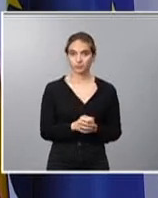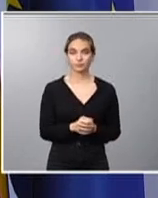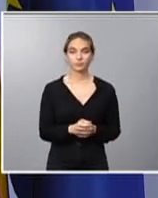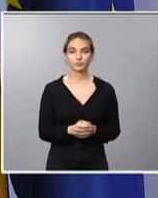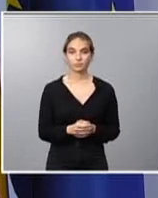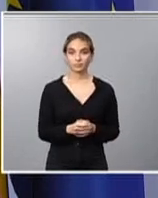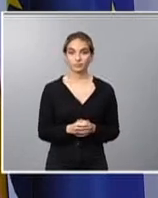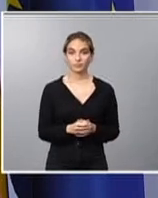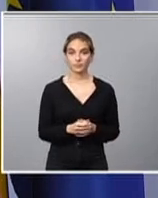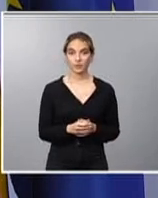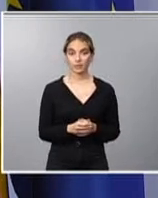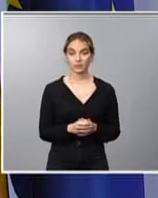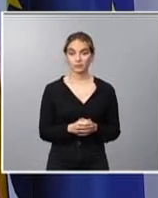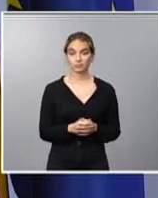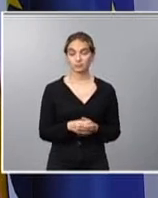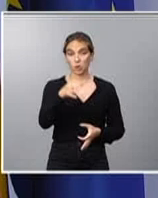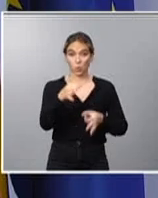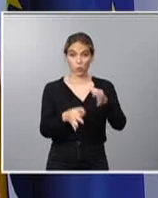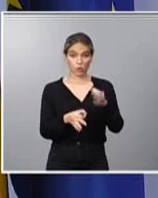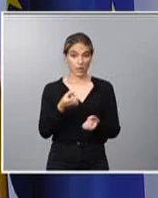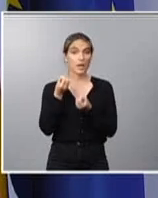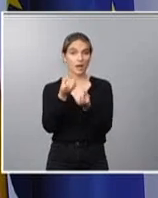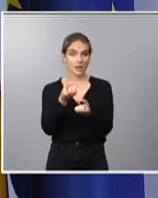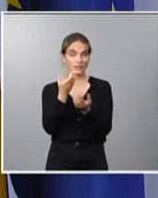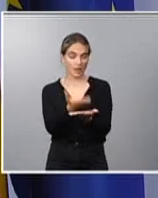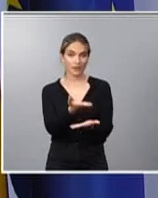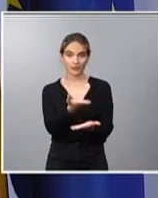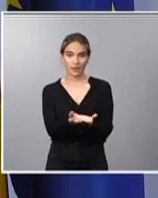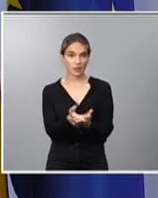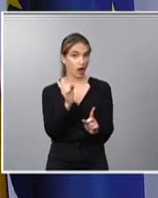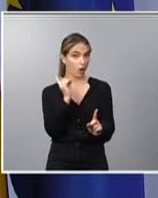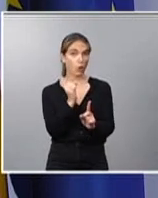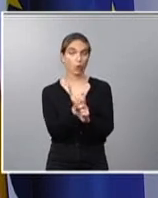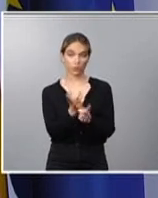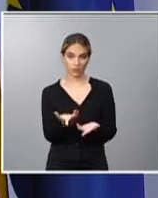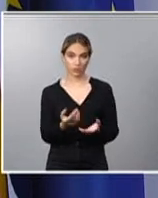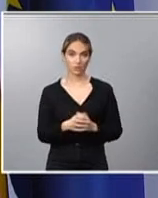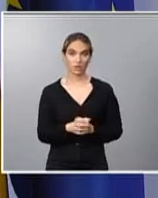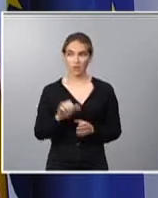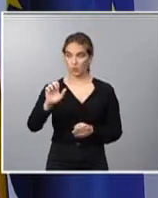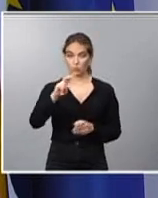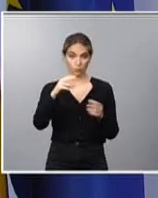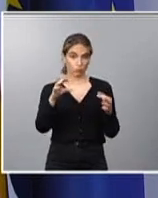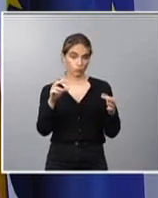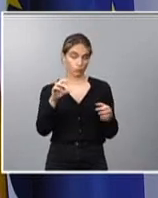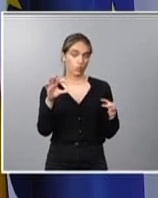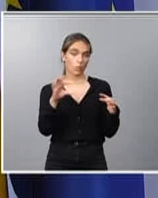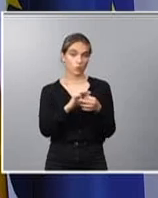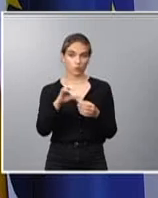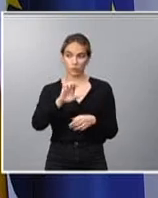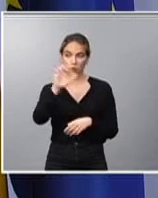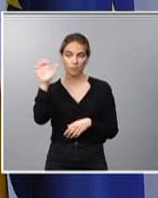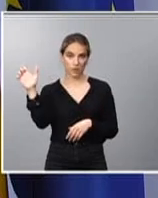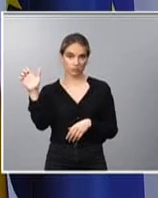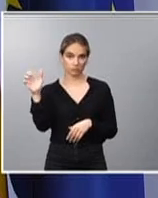comparar, lógicamente, con una economía como la alemana o la francesa a nivel de inflación. Si nos comparamos, nos comparamos también con los sueldos que tienen los alemanes o los franceses,